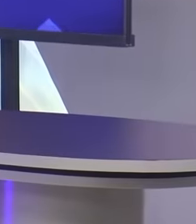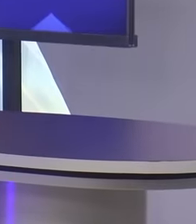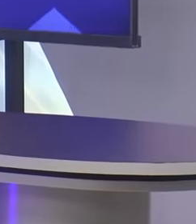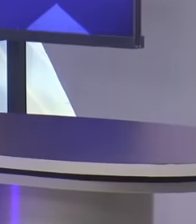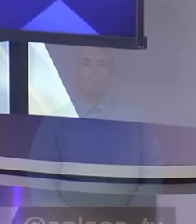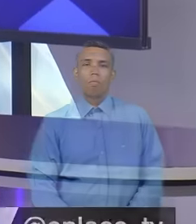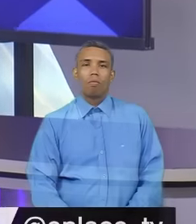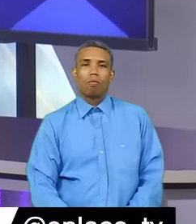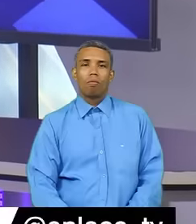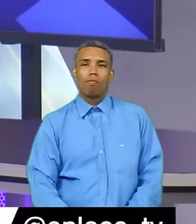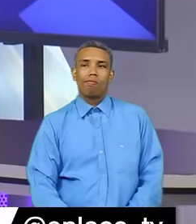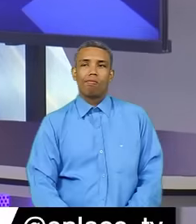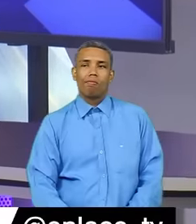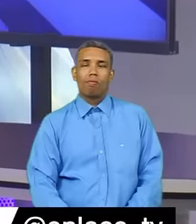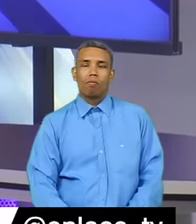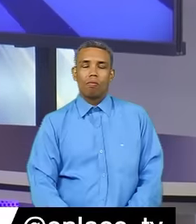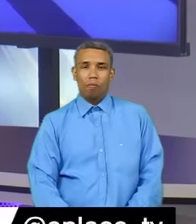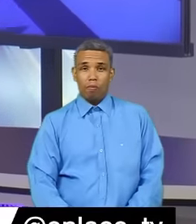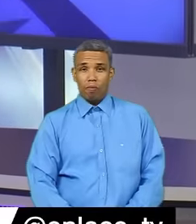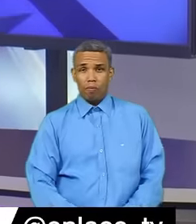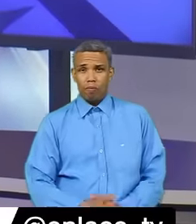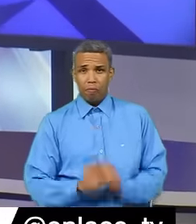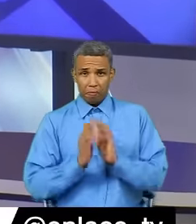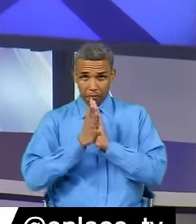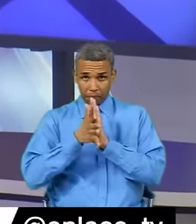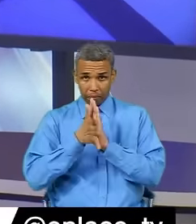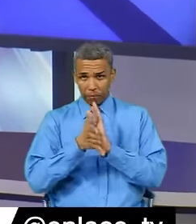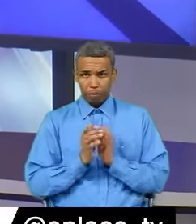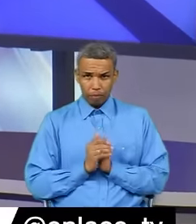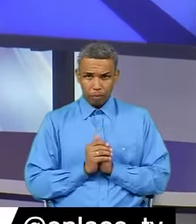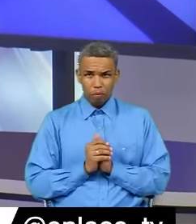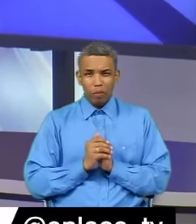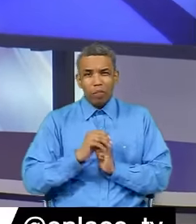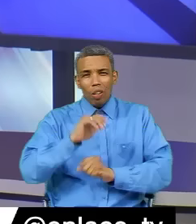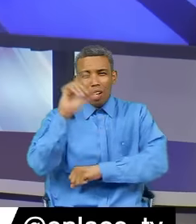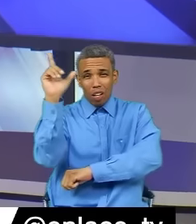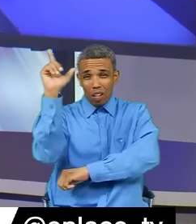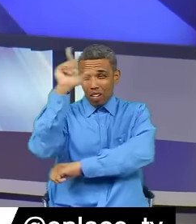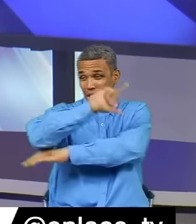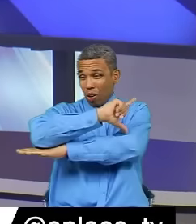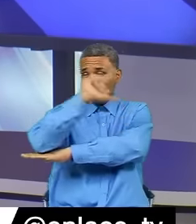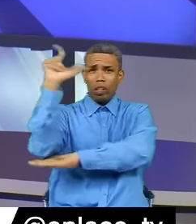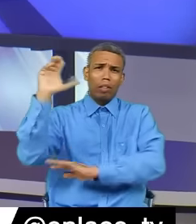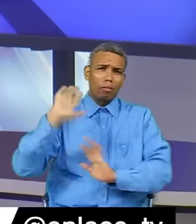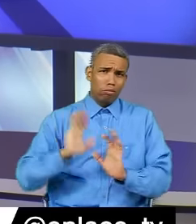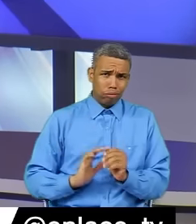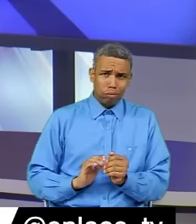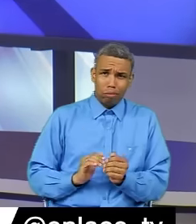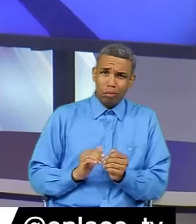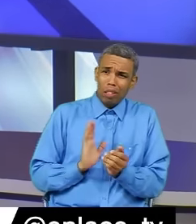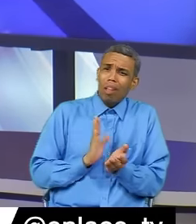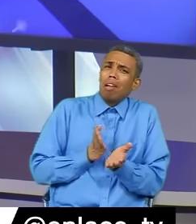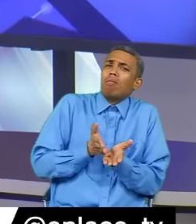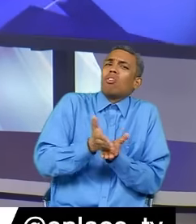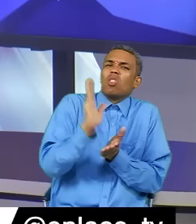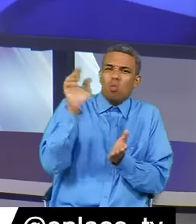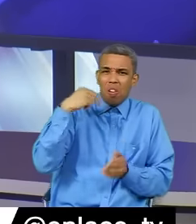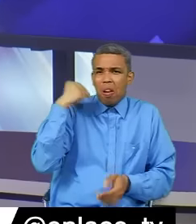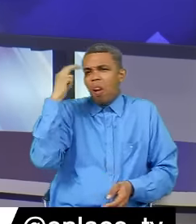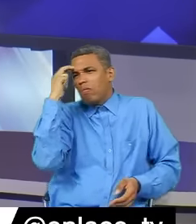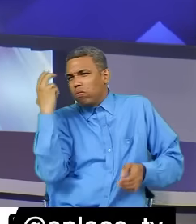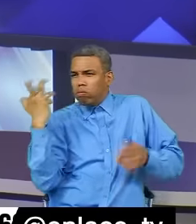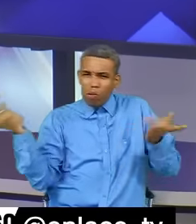Iniciamos con el desarrollo de nuestra información. Indignados se muestran aún los habitantes de la vereda Los Laureles luego de ser testigos del accidente de tránsito en